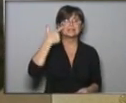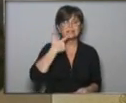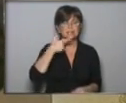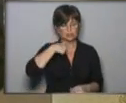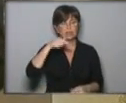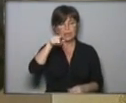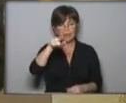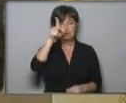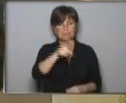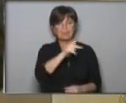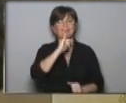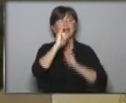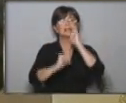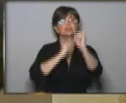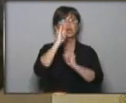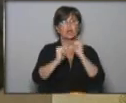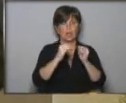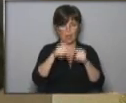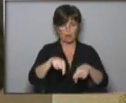Yo les contaré la historia.